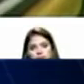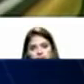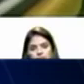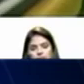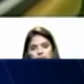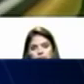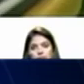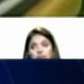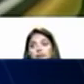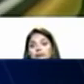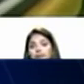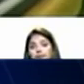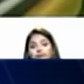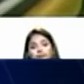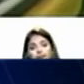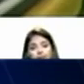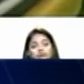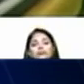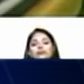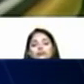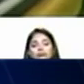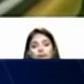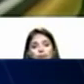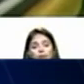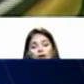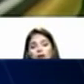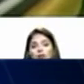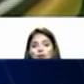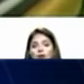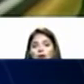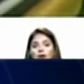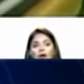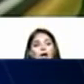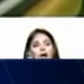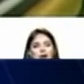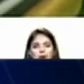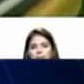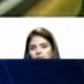Luego, brindar acompañamiento y asistencia jurídica a las víctimas,